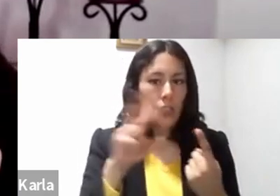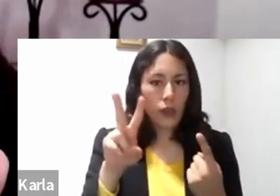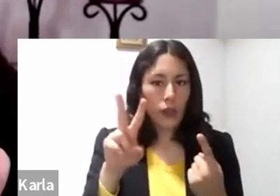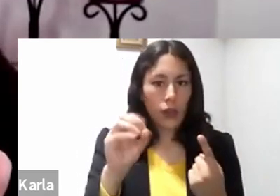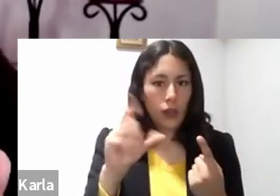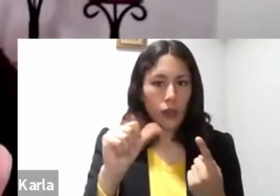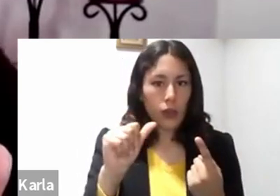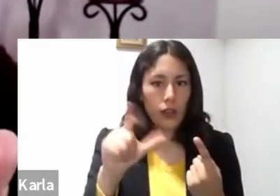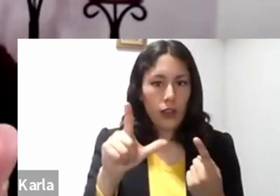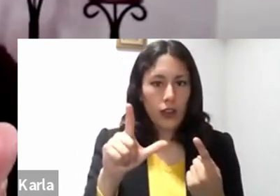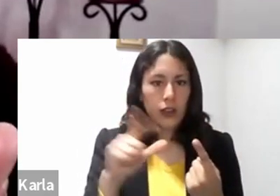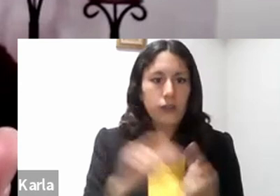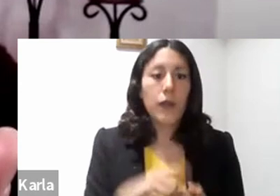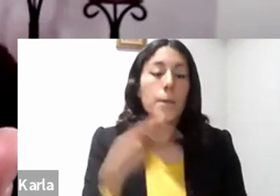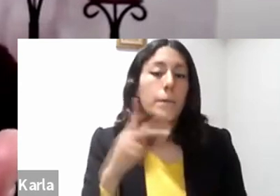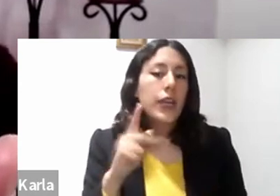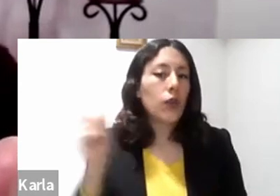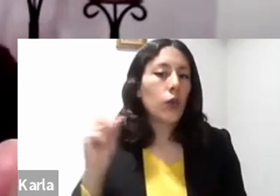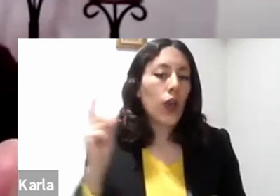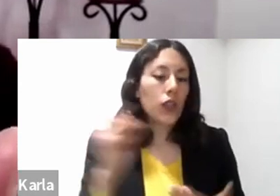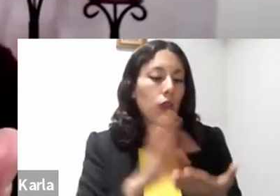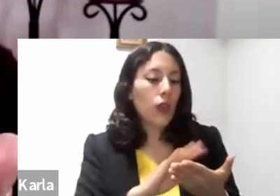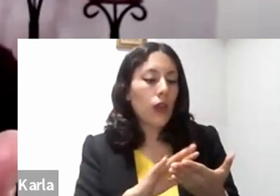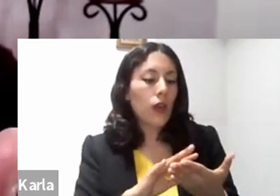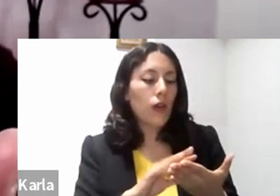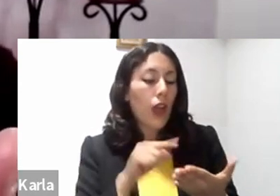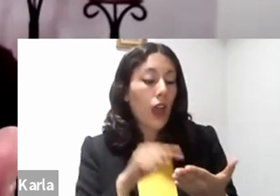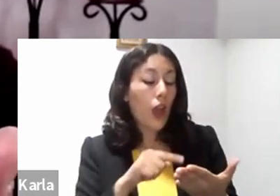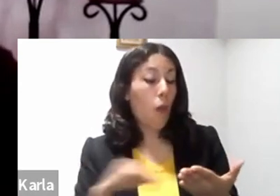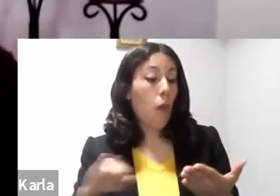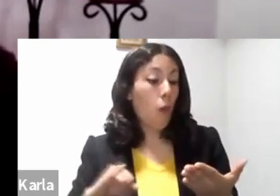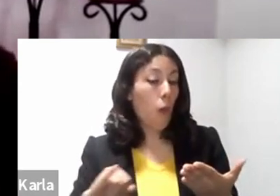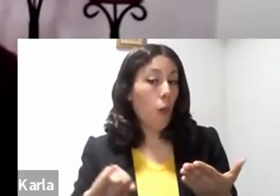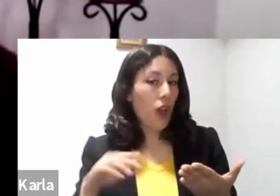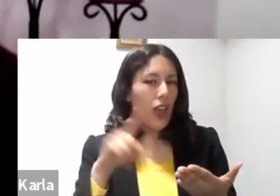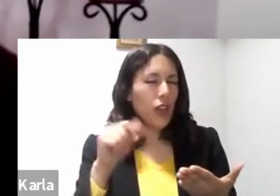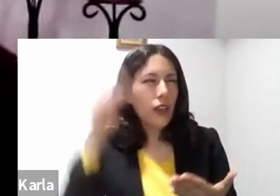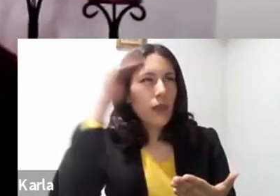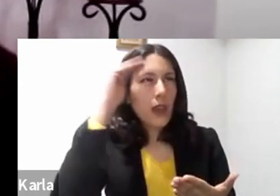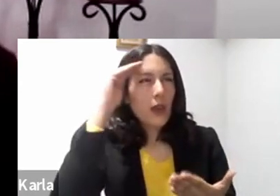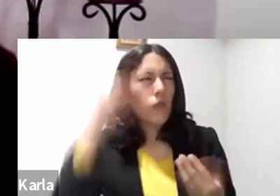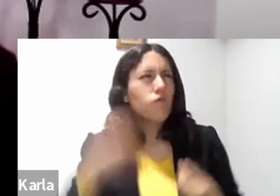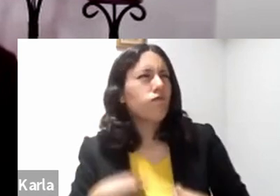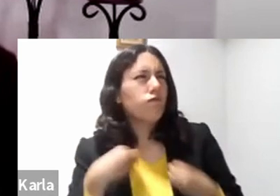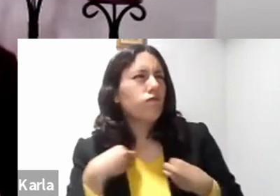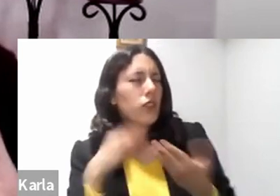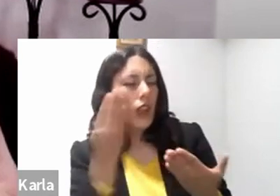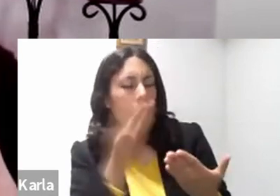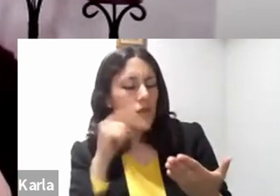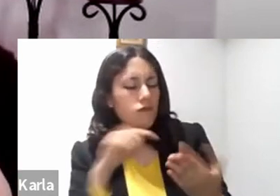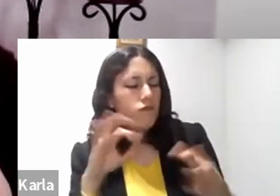llama la atención y empiezo como a ver cómo se conecta esto con mi vida y ya está haciendo usted